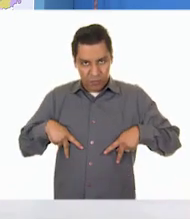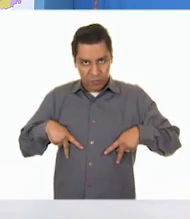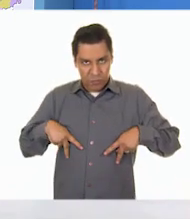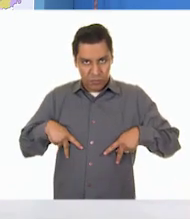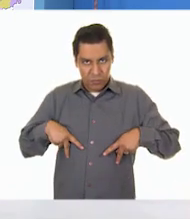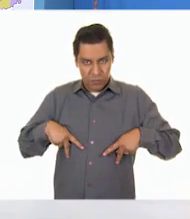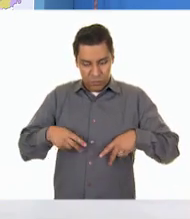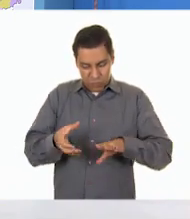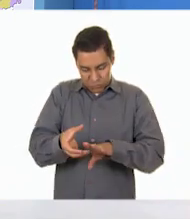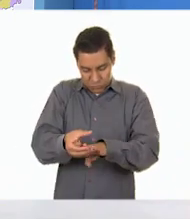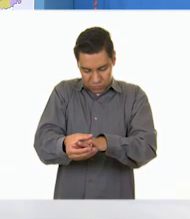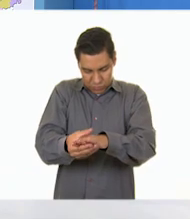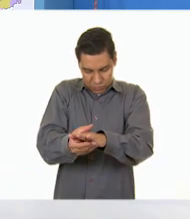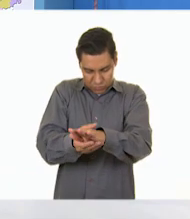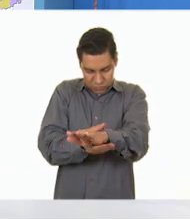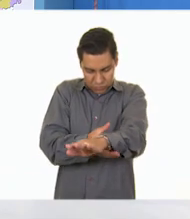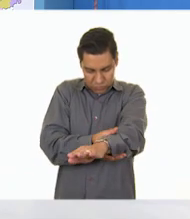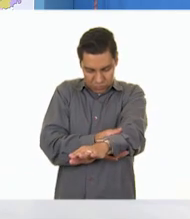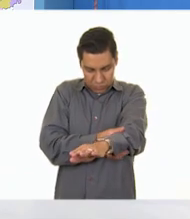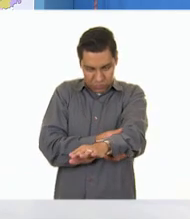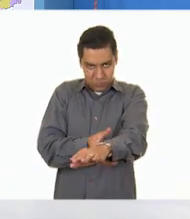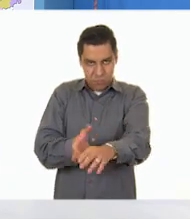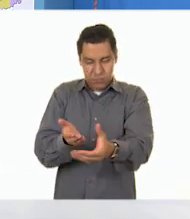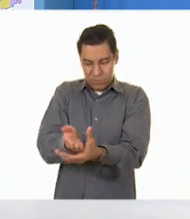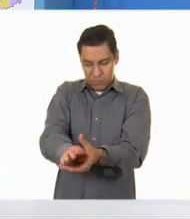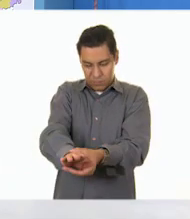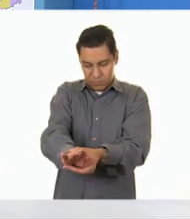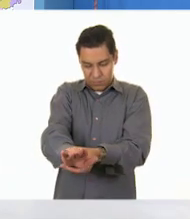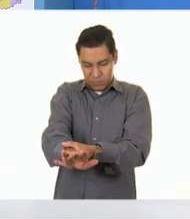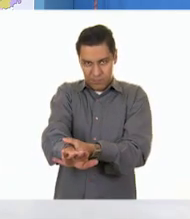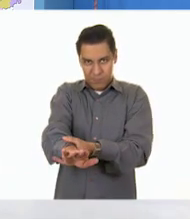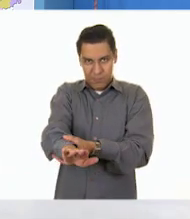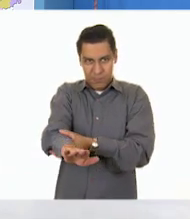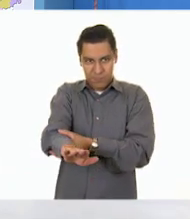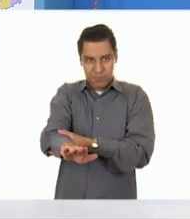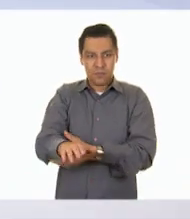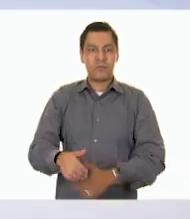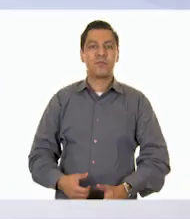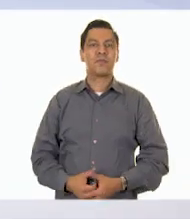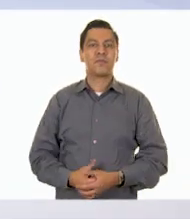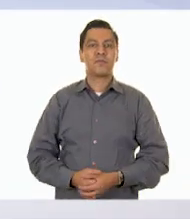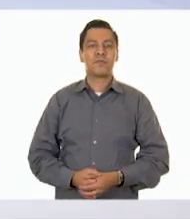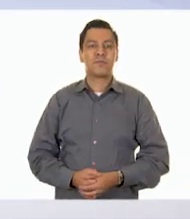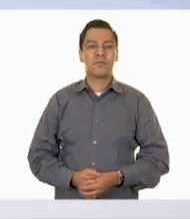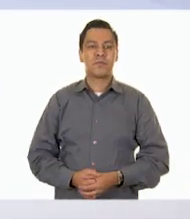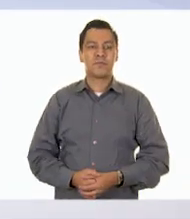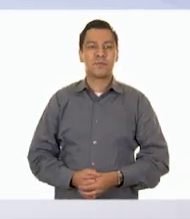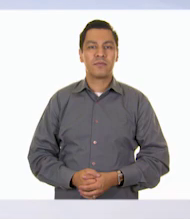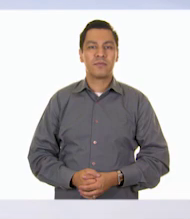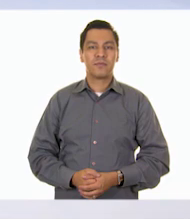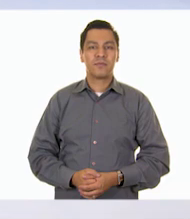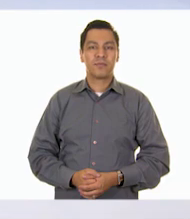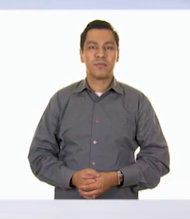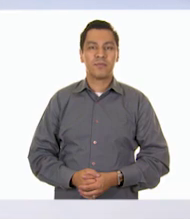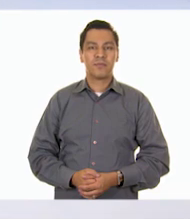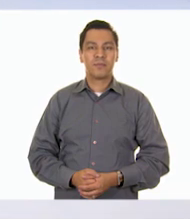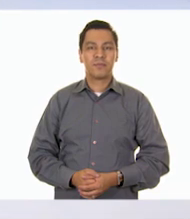bien a 25 gigas jaime su pantalón el pantalón